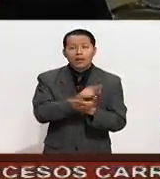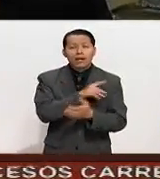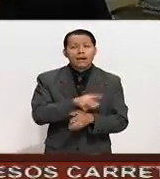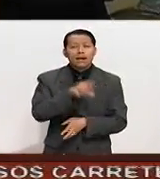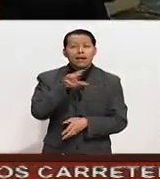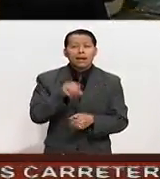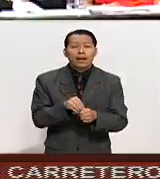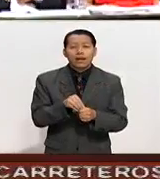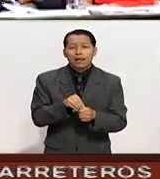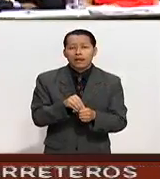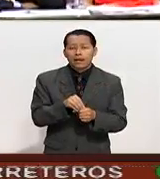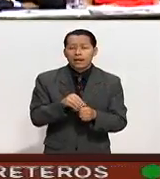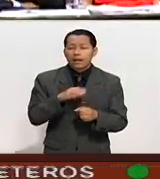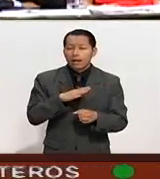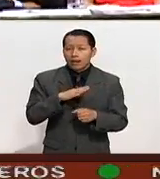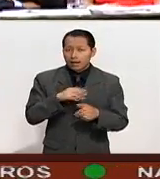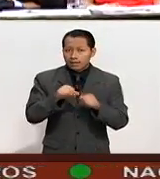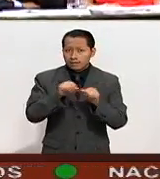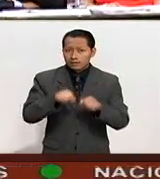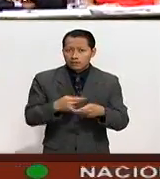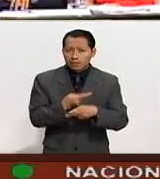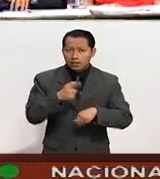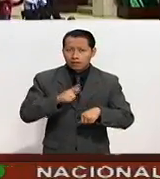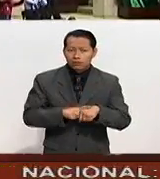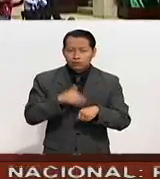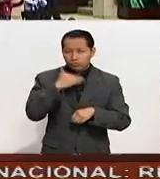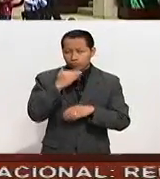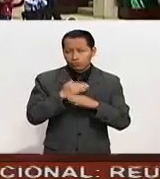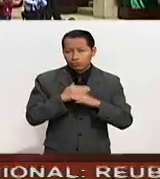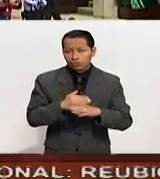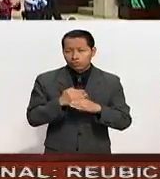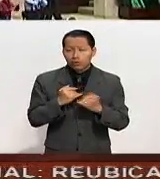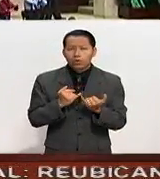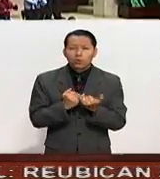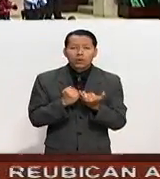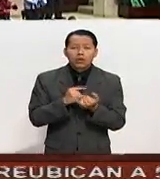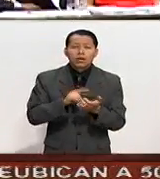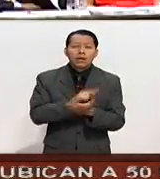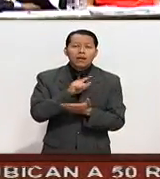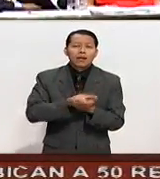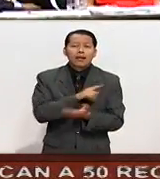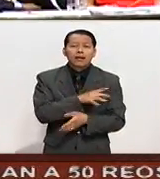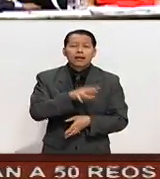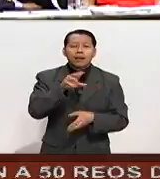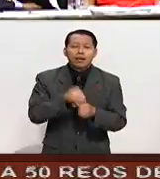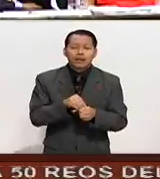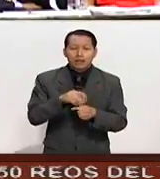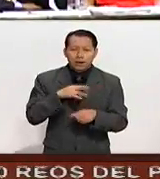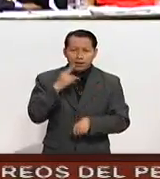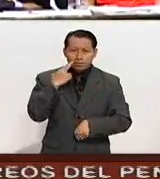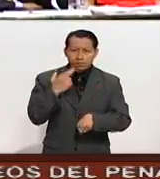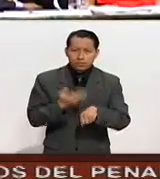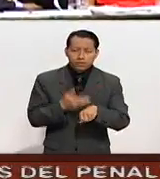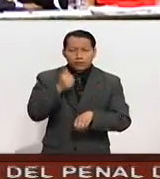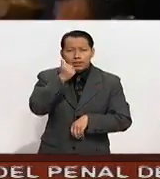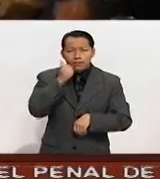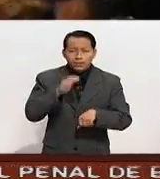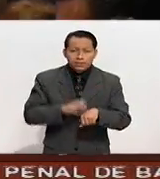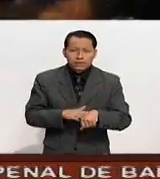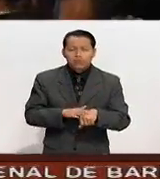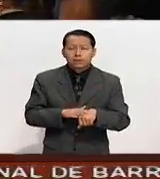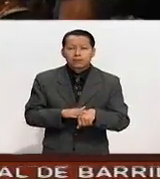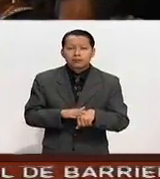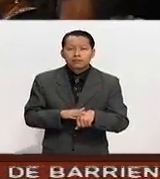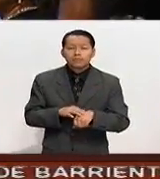General del Sistema Nacional Anticorrupción, la Ley General de Responsabilidades